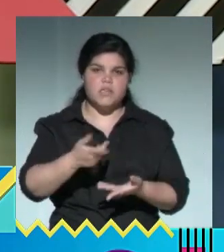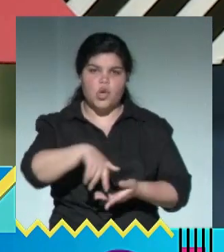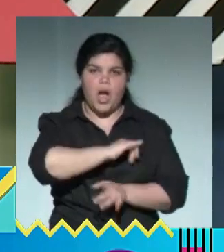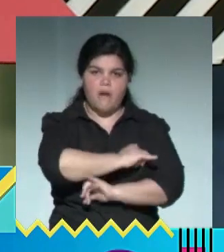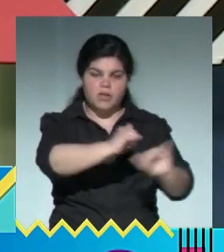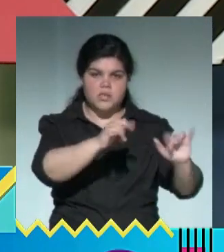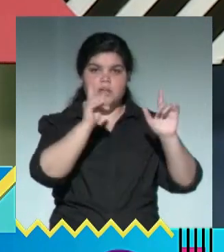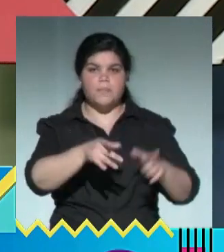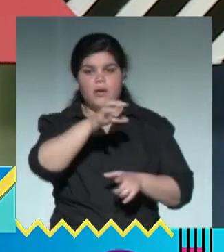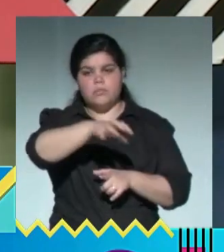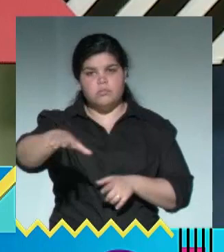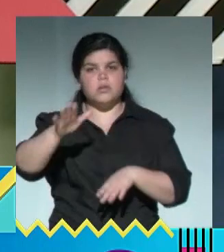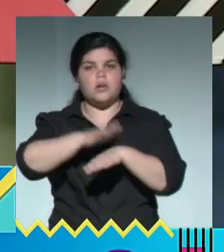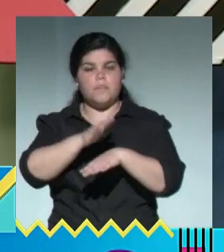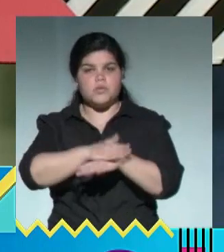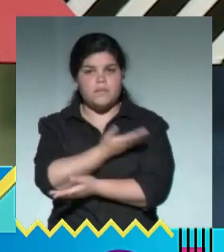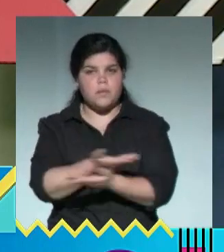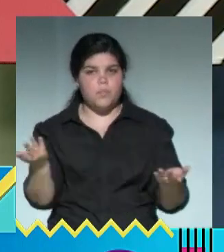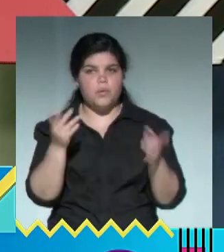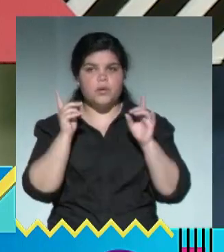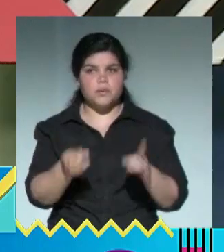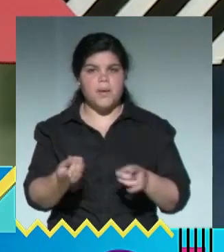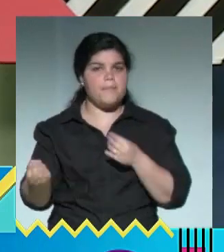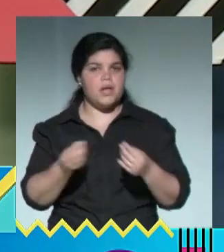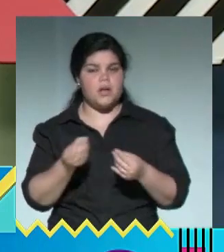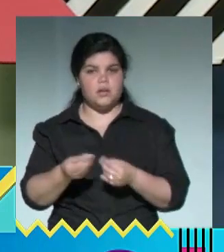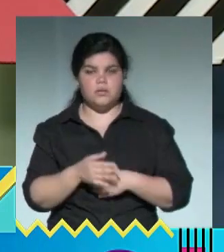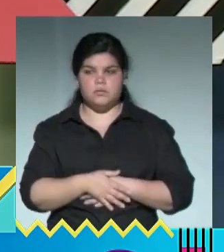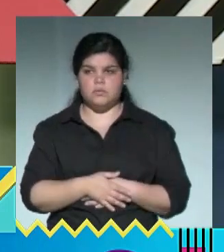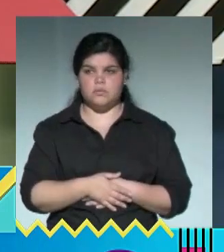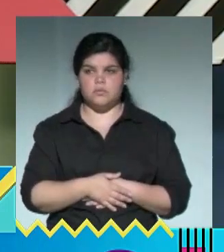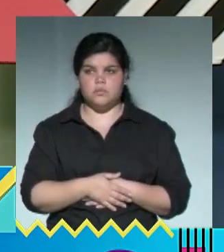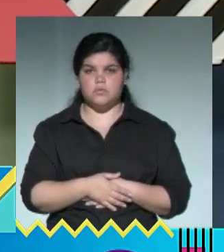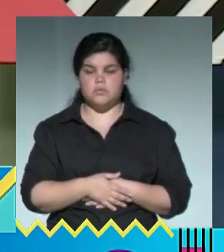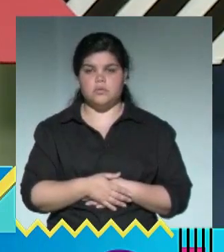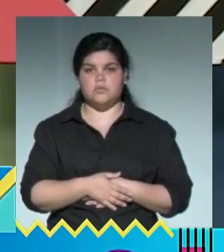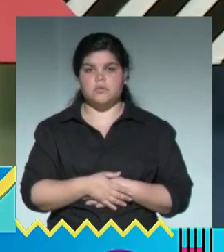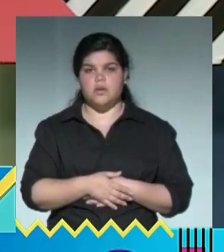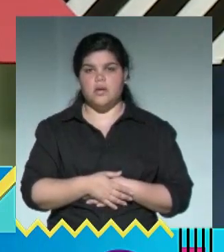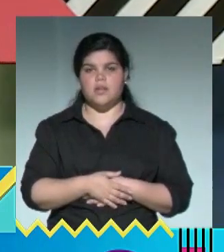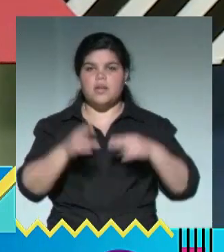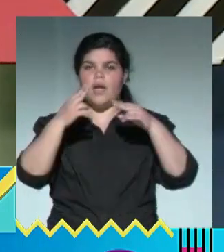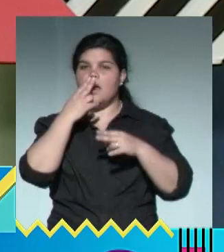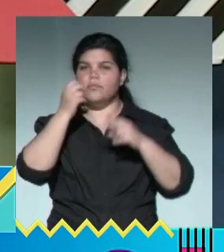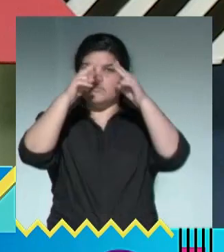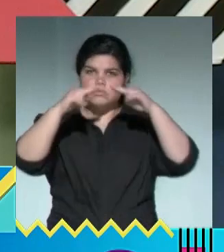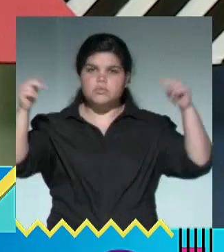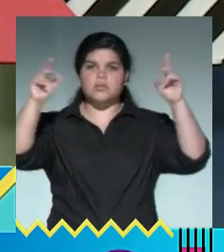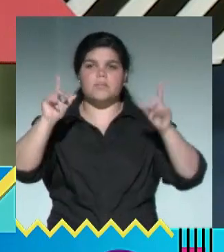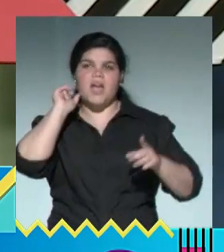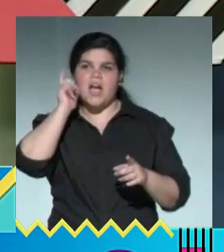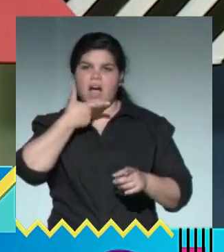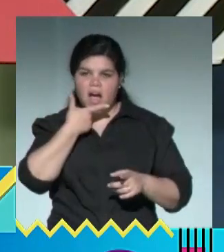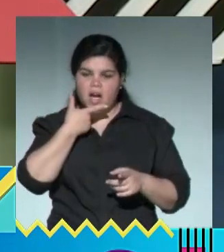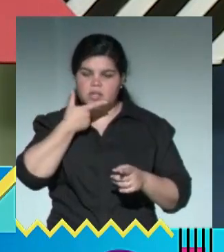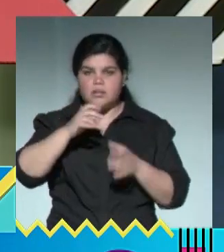instituciones públicas que tienen responsabilidades para la mantención tanto de redes eléctricas como de servicios como el gas,